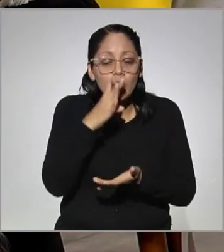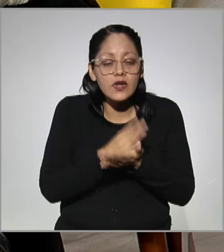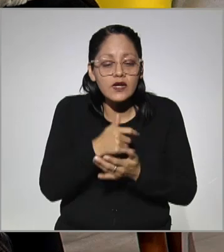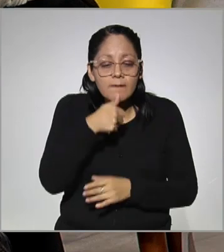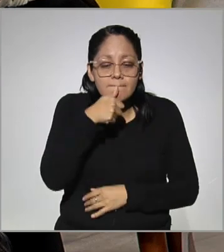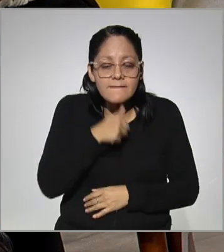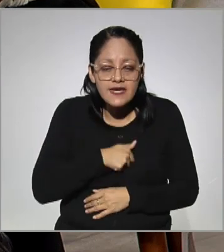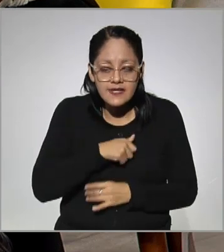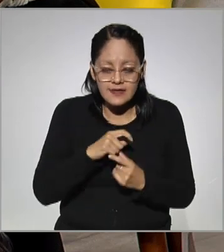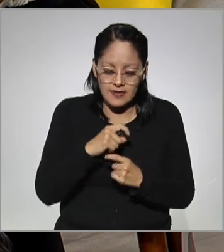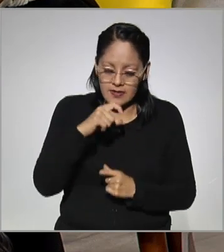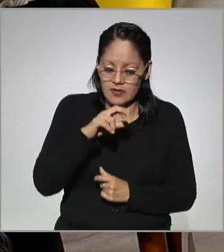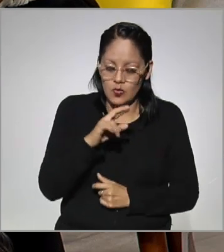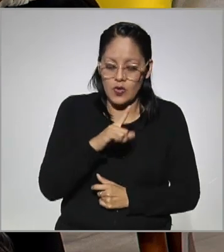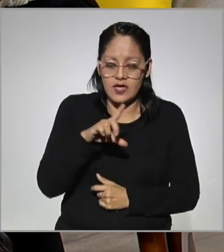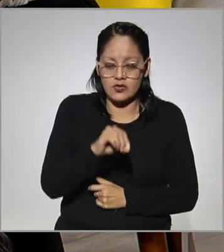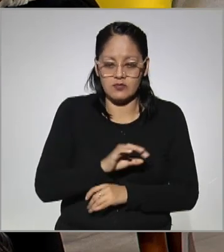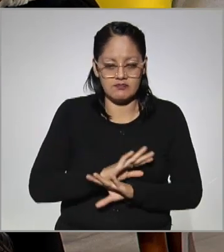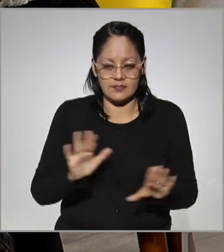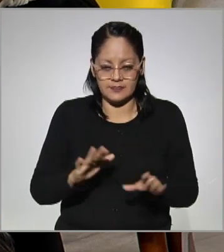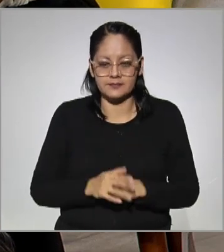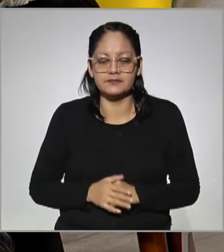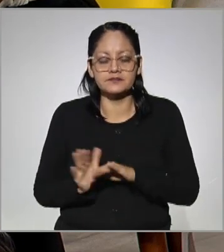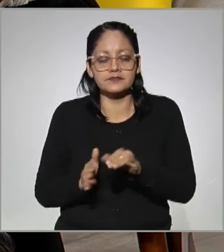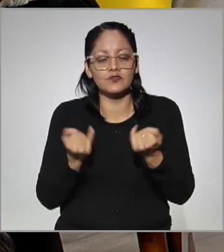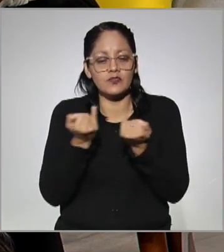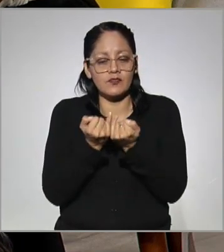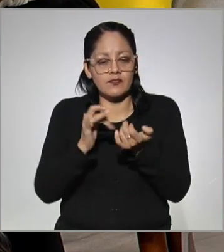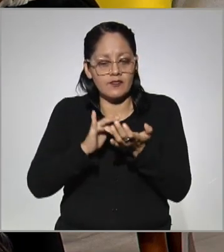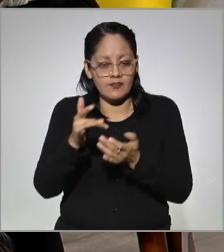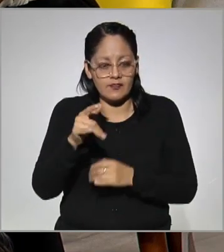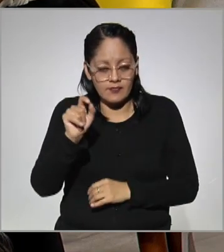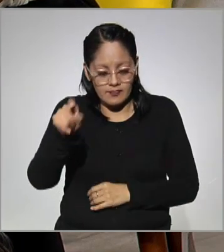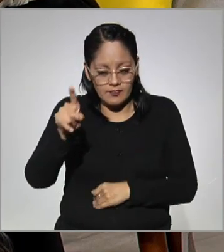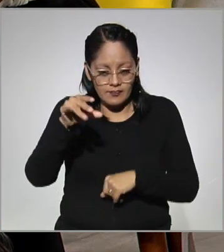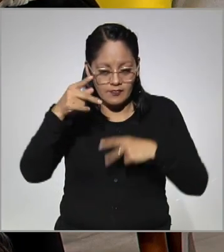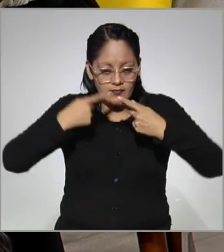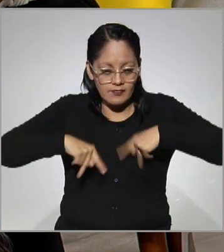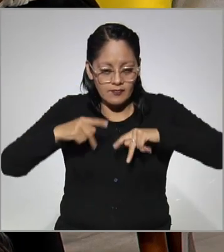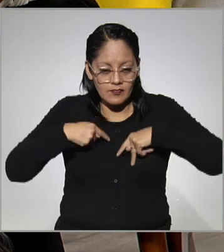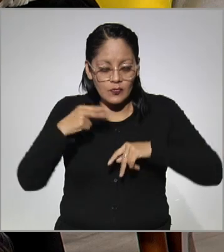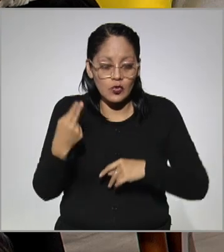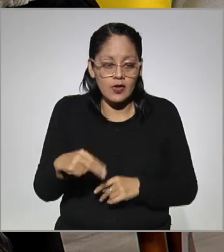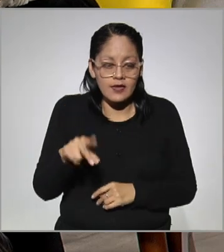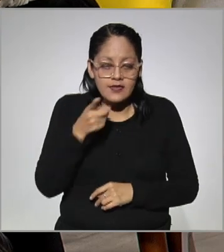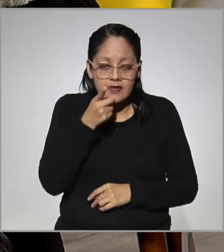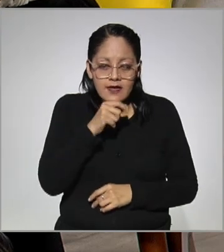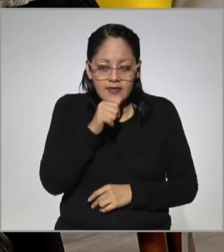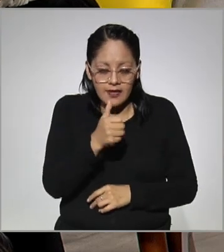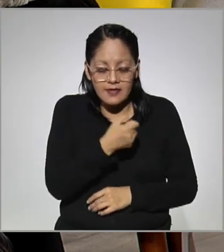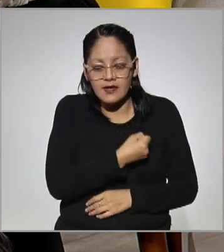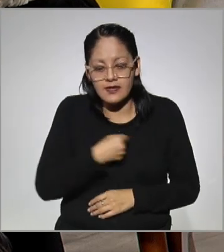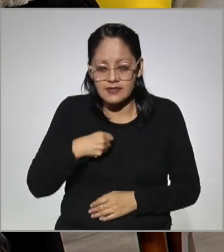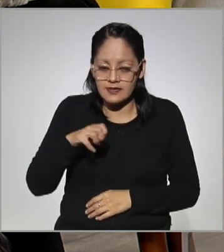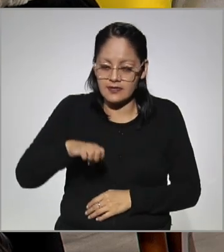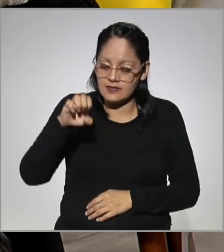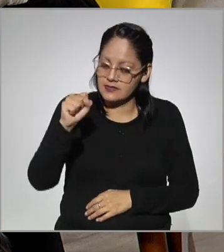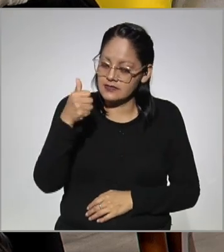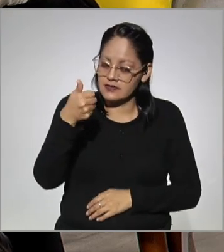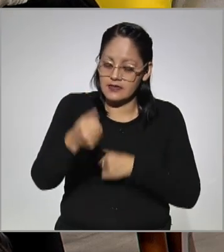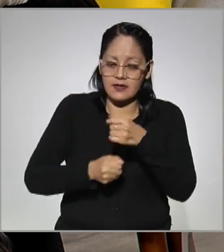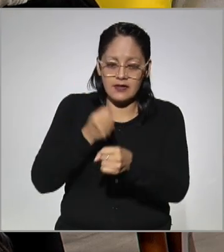cuello. Muchísimas gracias, doctores. Y también tenemos a una persona anónima de la Ciudad de México de 66 años,